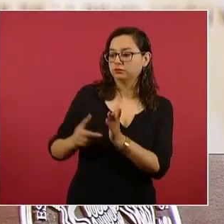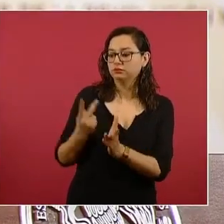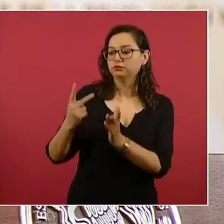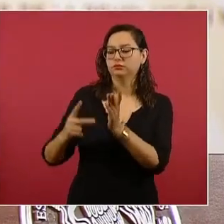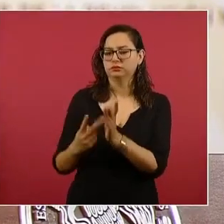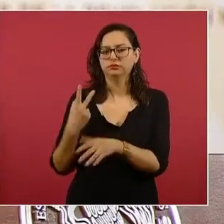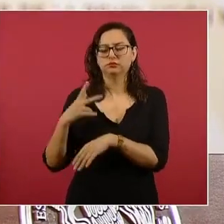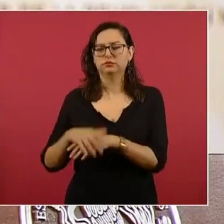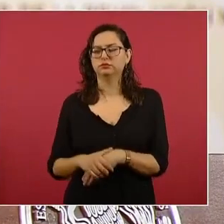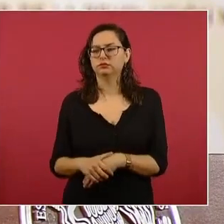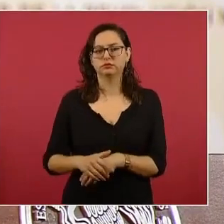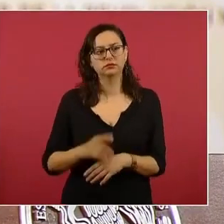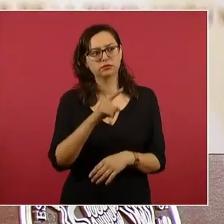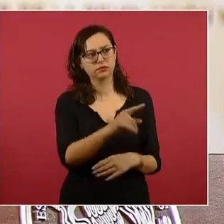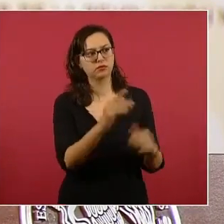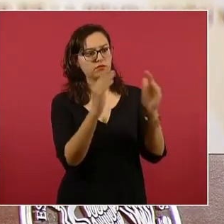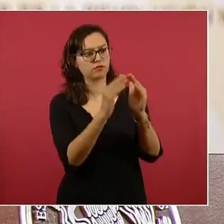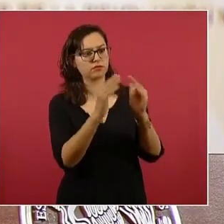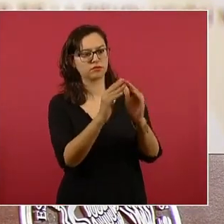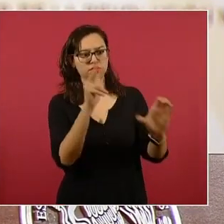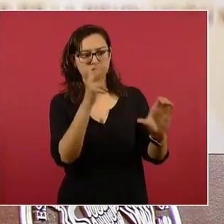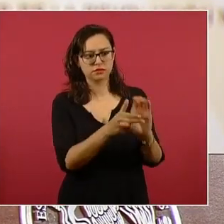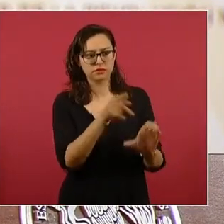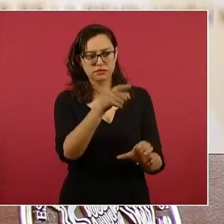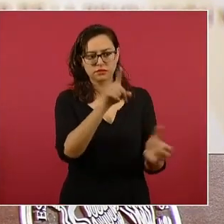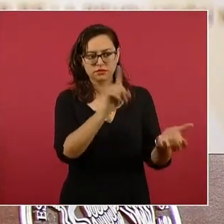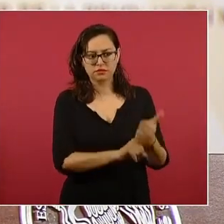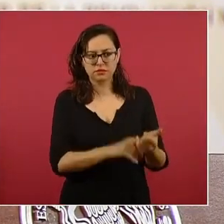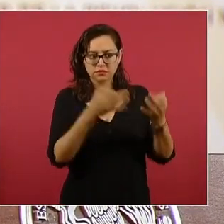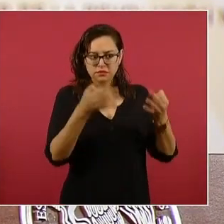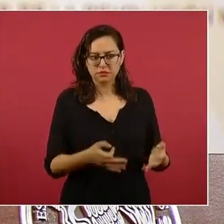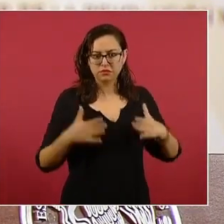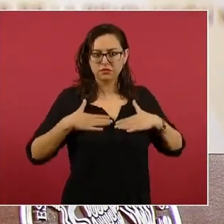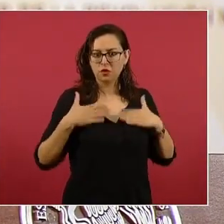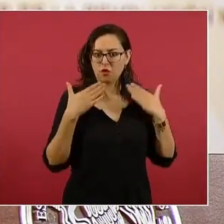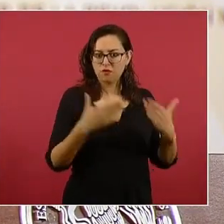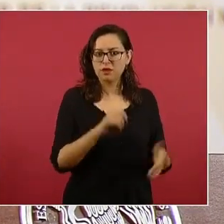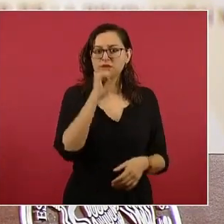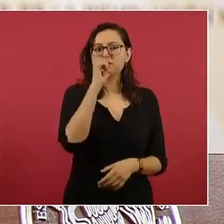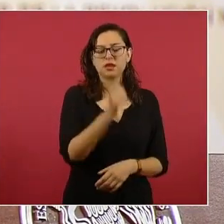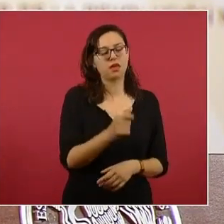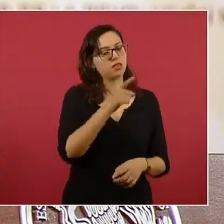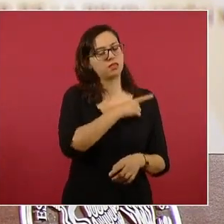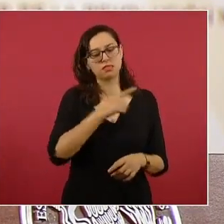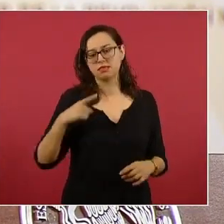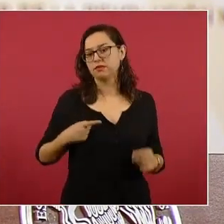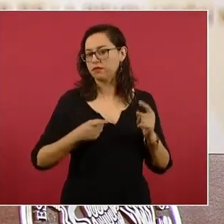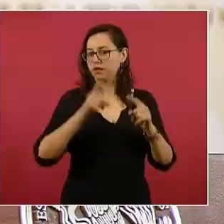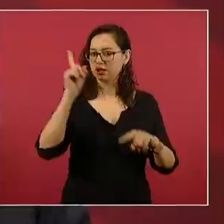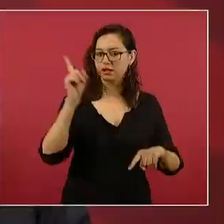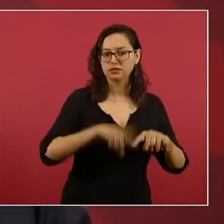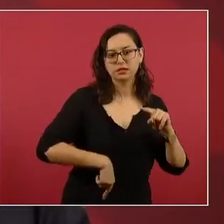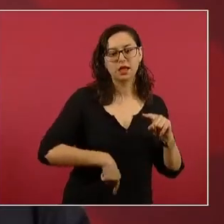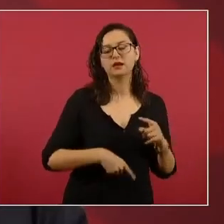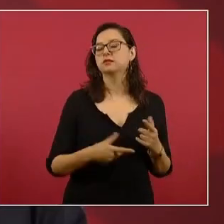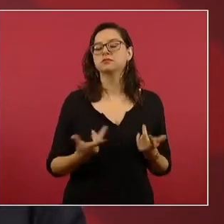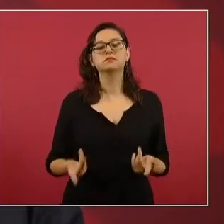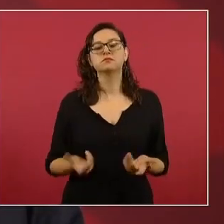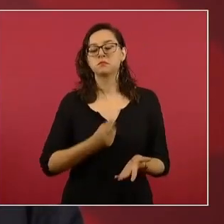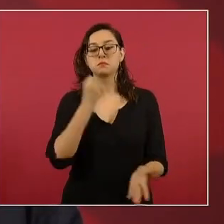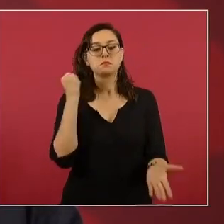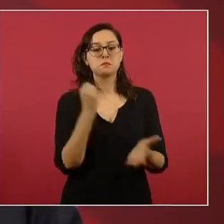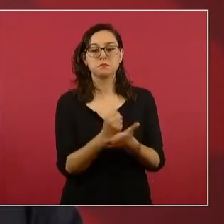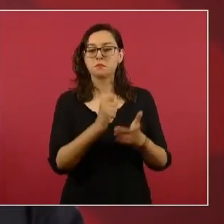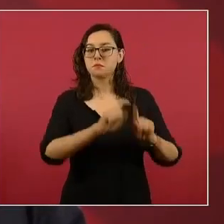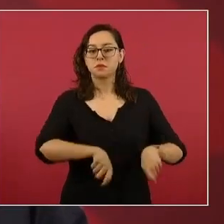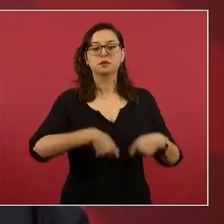refugios no son confiables, pues no deben de existir, no se deben de autorizar.